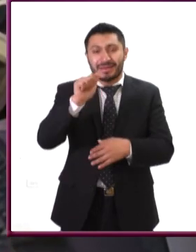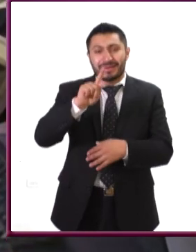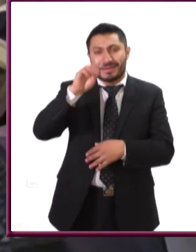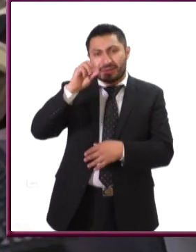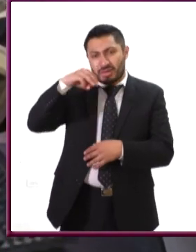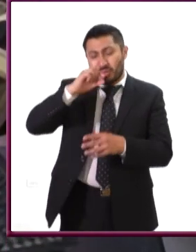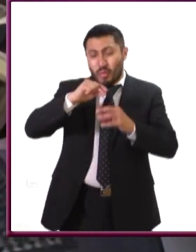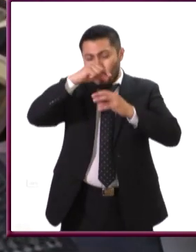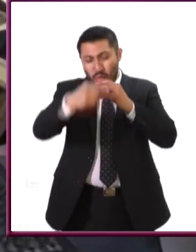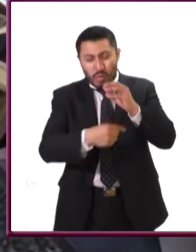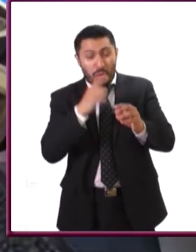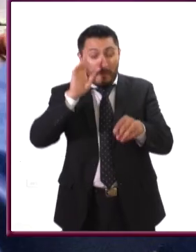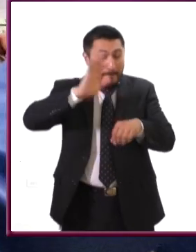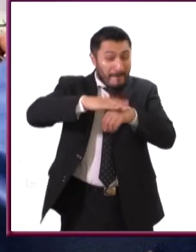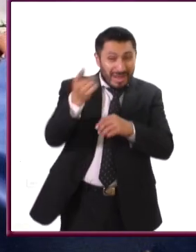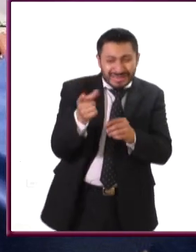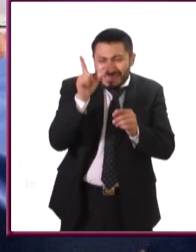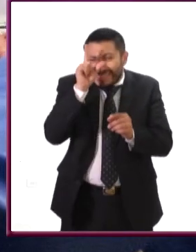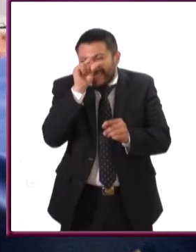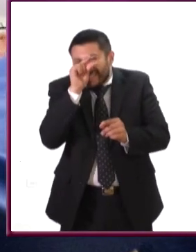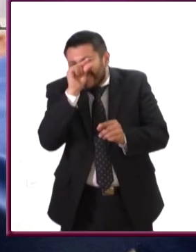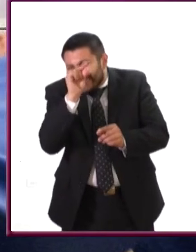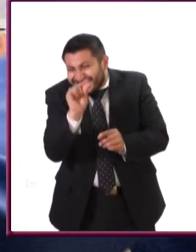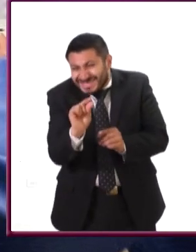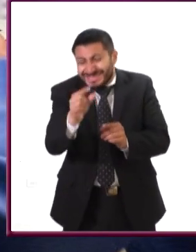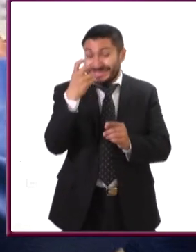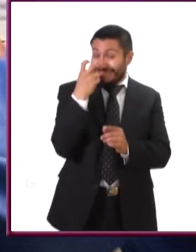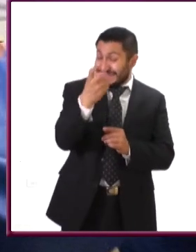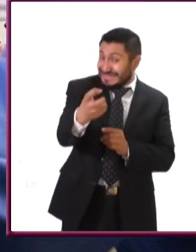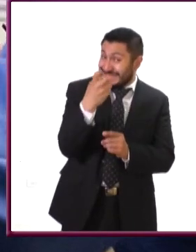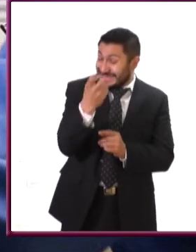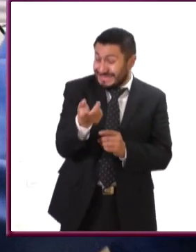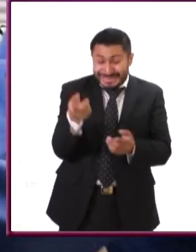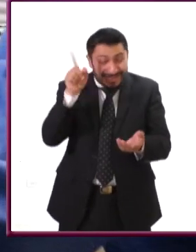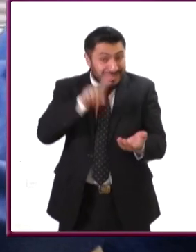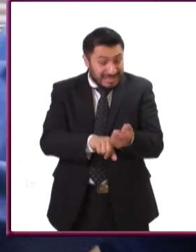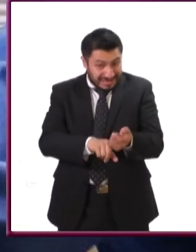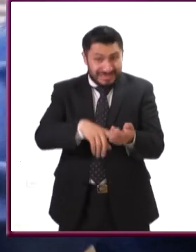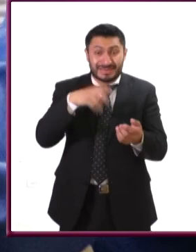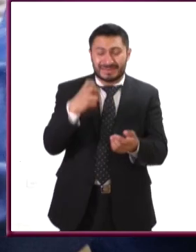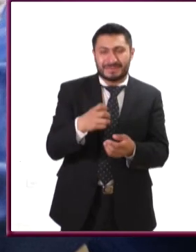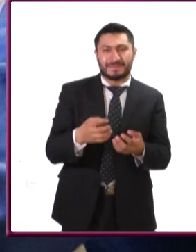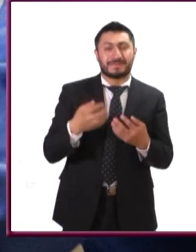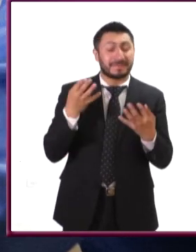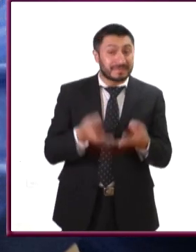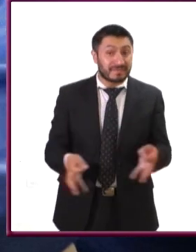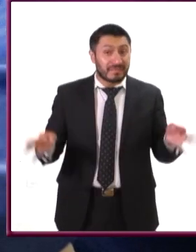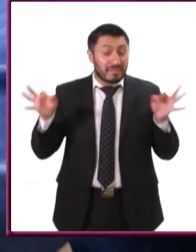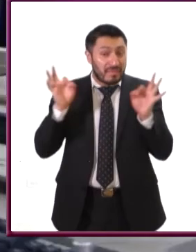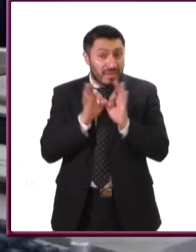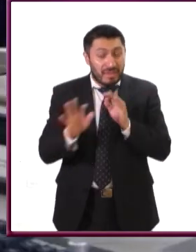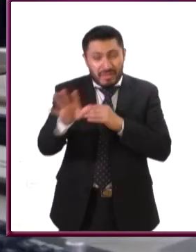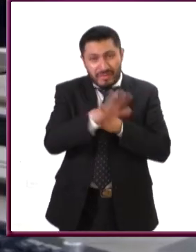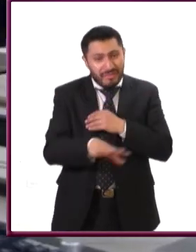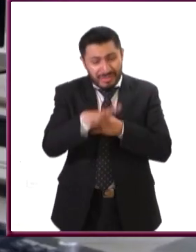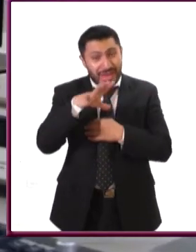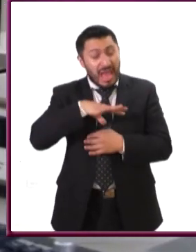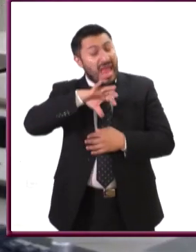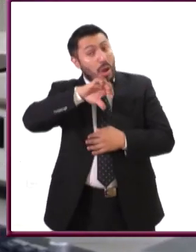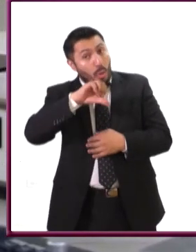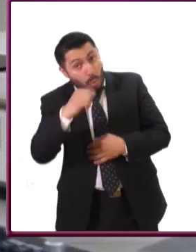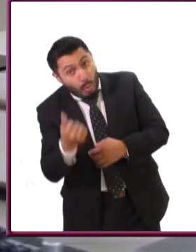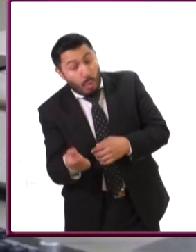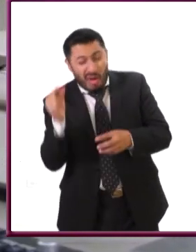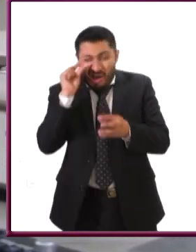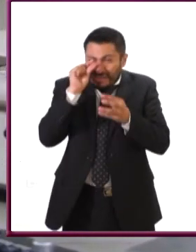dicen que el átomo está constituido por más partículas subatómicas y que incluso esas partículas subatómicas elementales